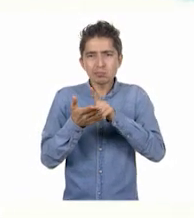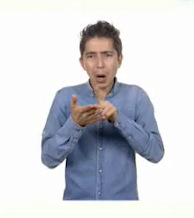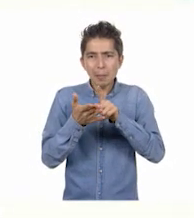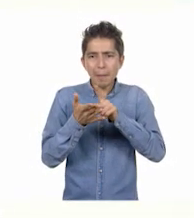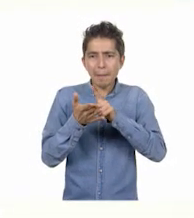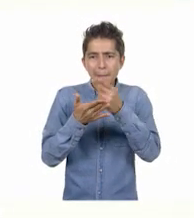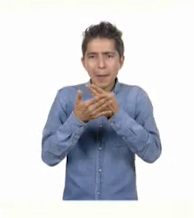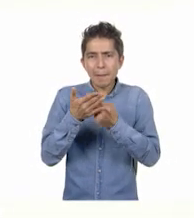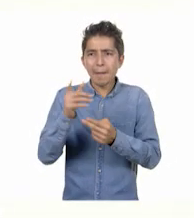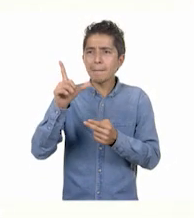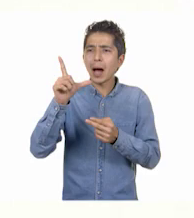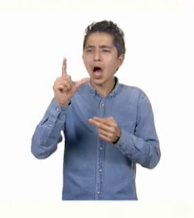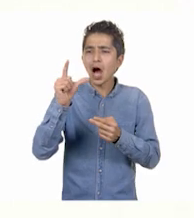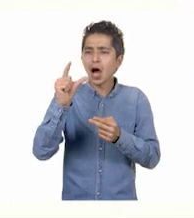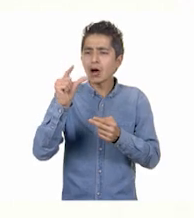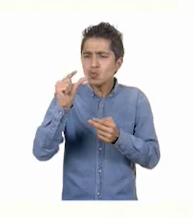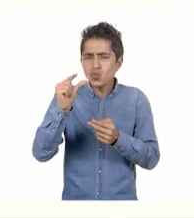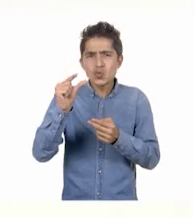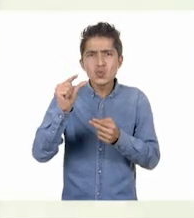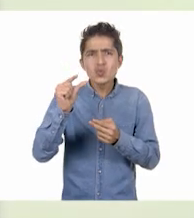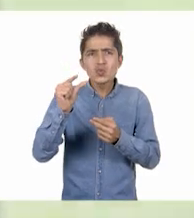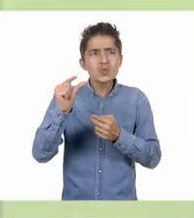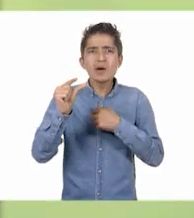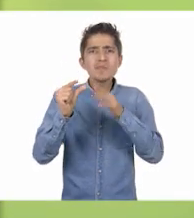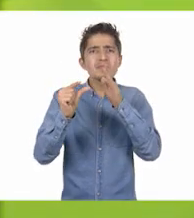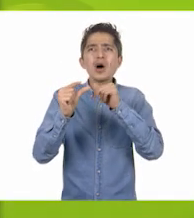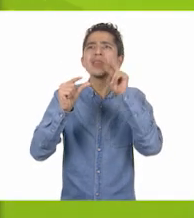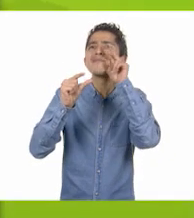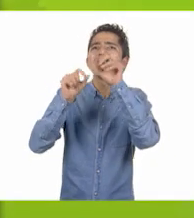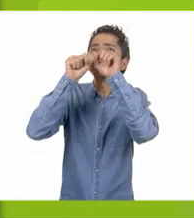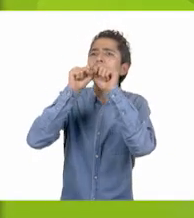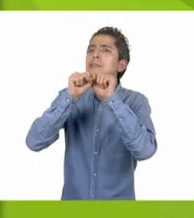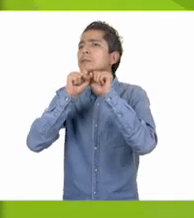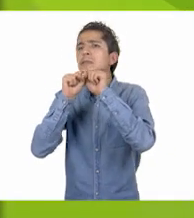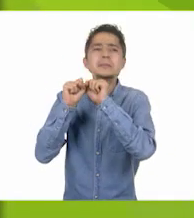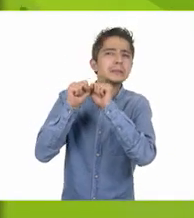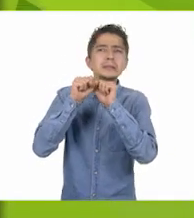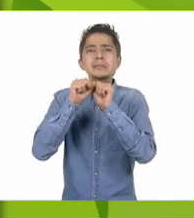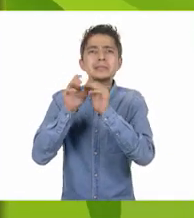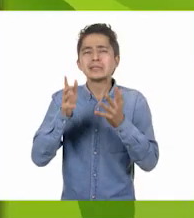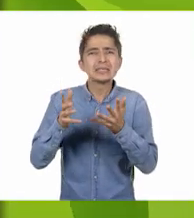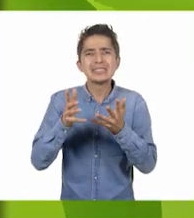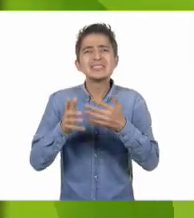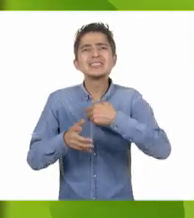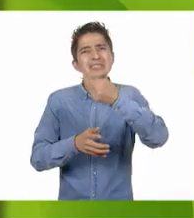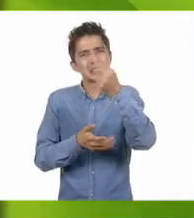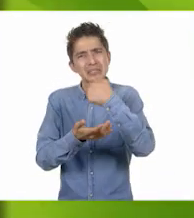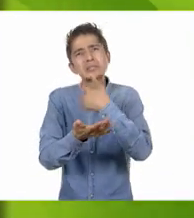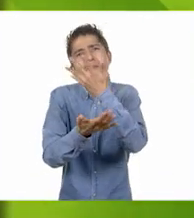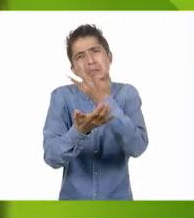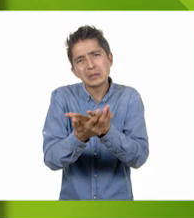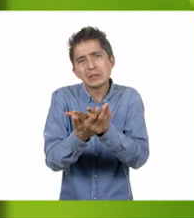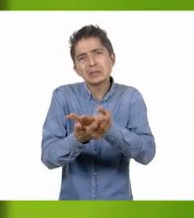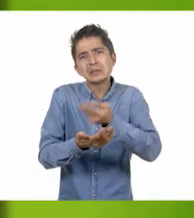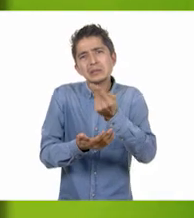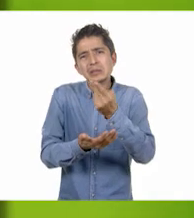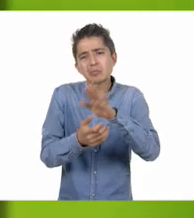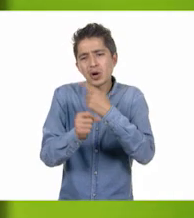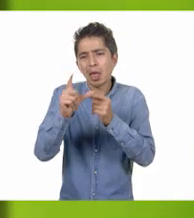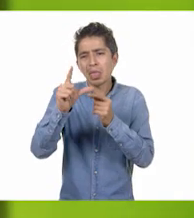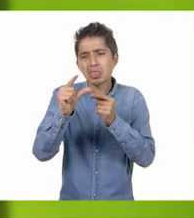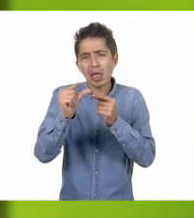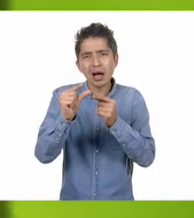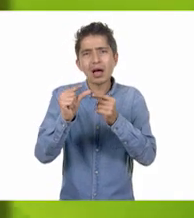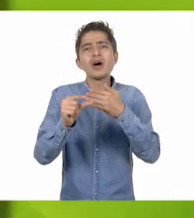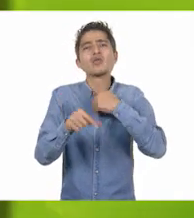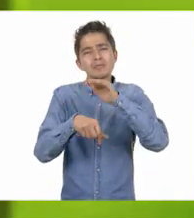ni siquiera alcanzo a ver por el borde de la caja de crayones. Necesito un descanso. Tu amigo